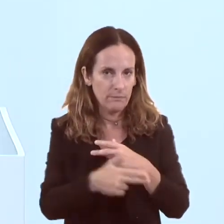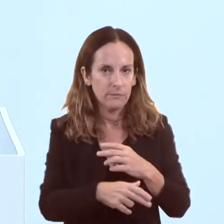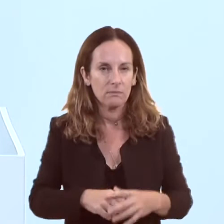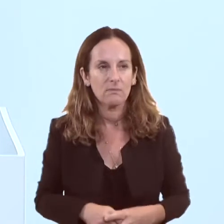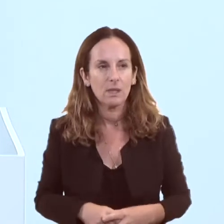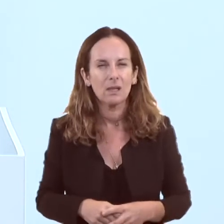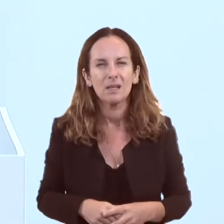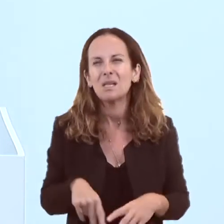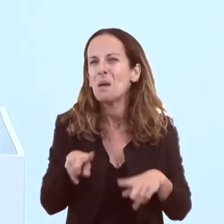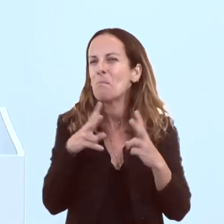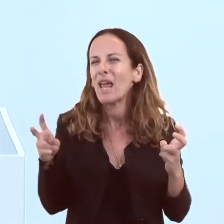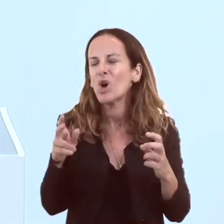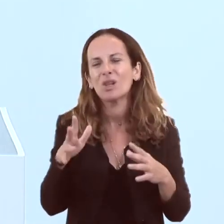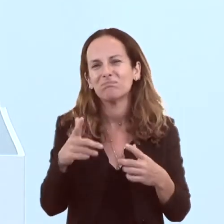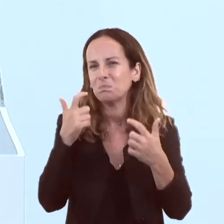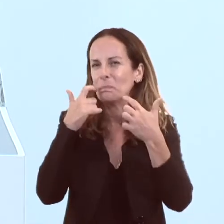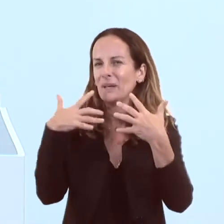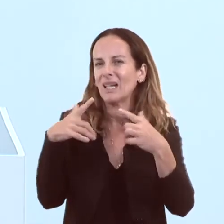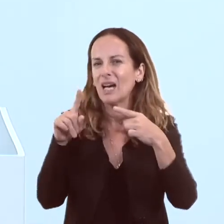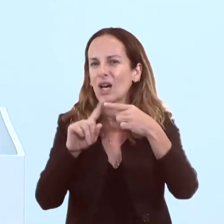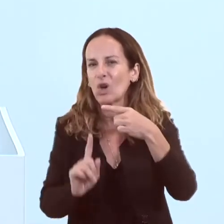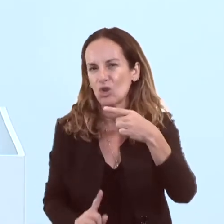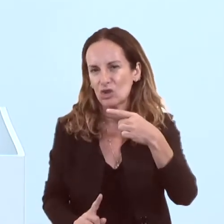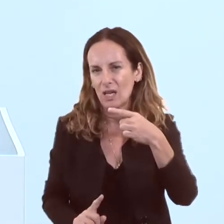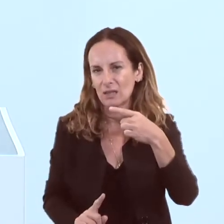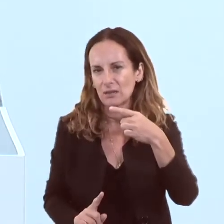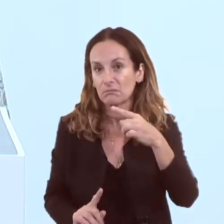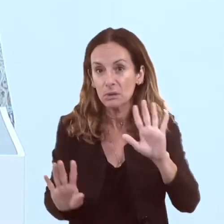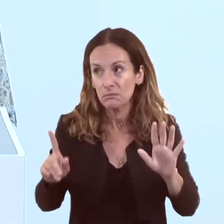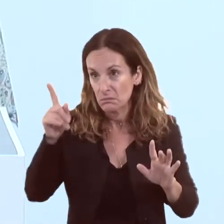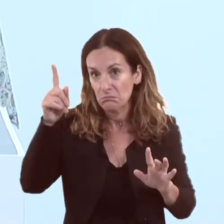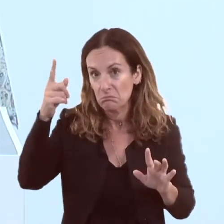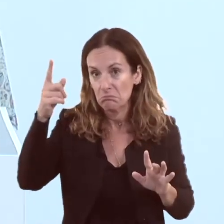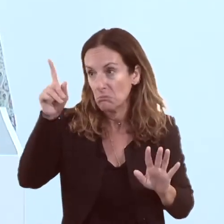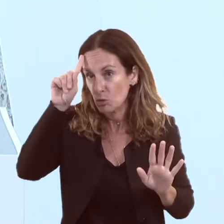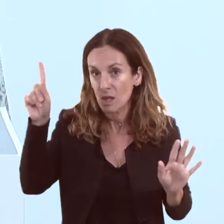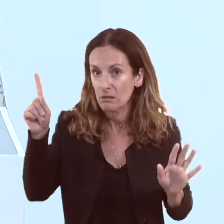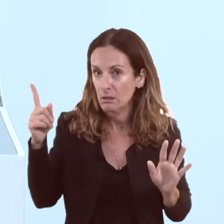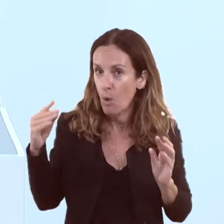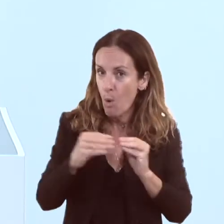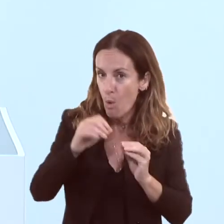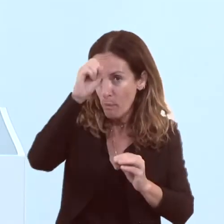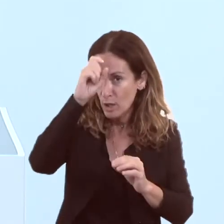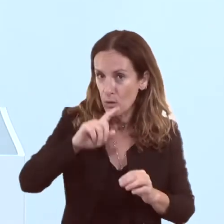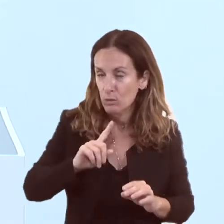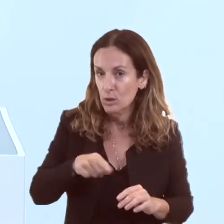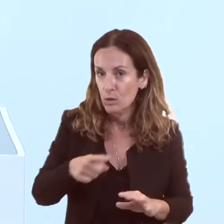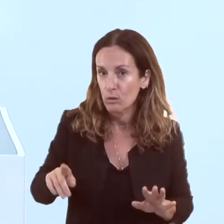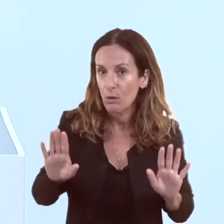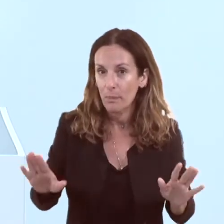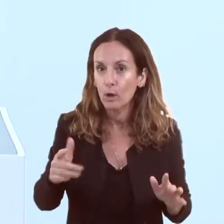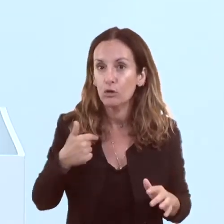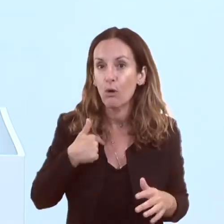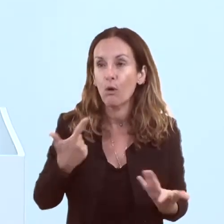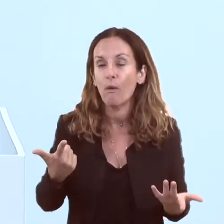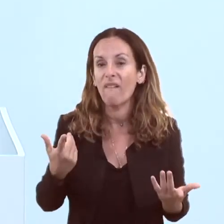nota en las costas no sé si estaréis de acuerdo pero desde el punto de vista de un Forastero donde se ve